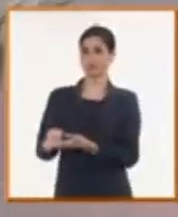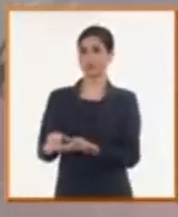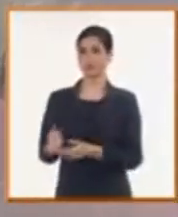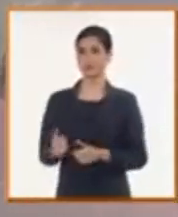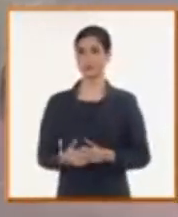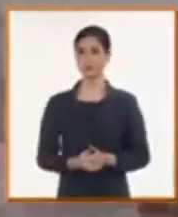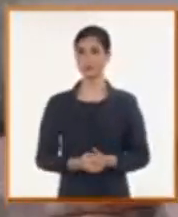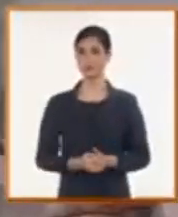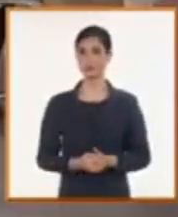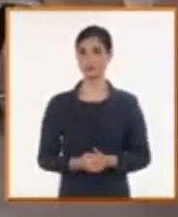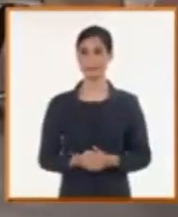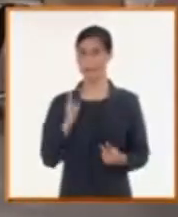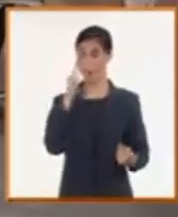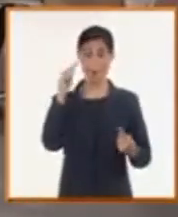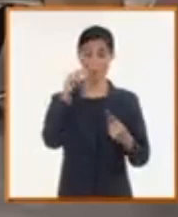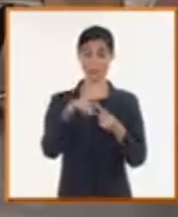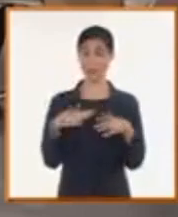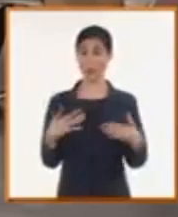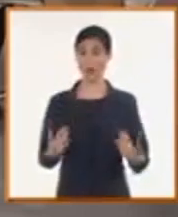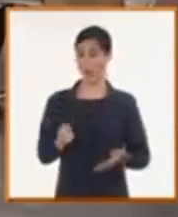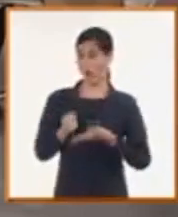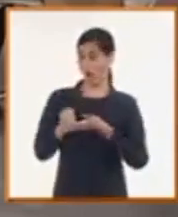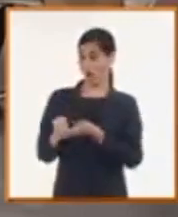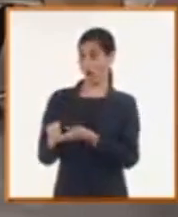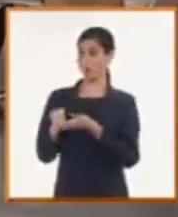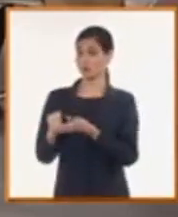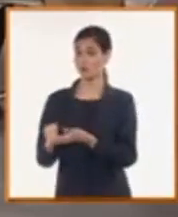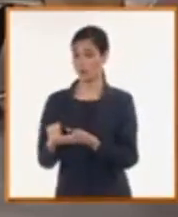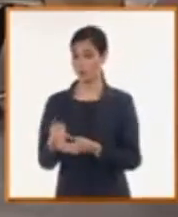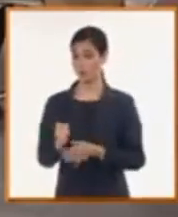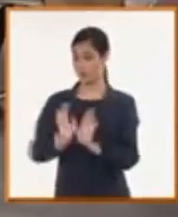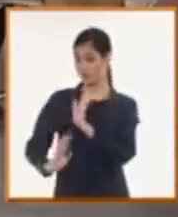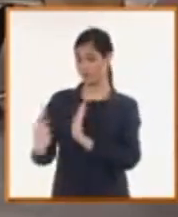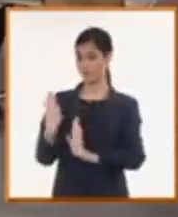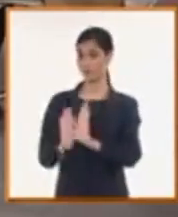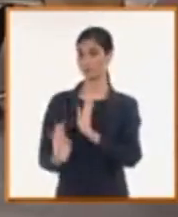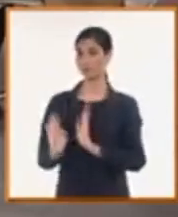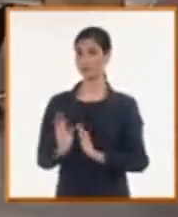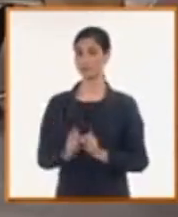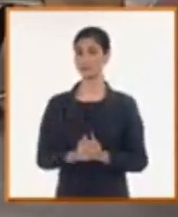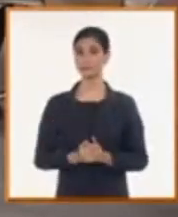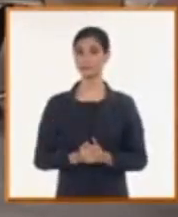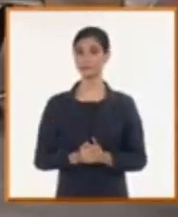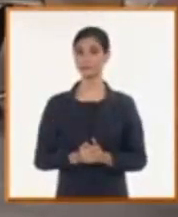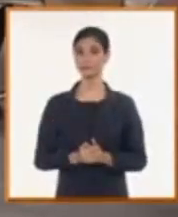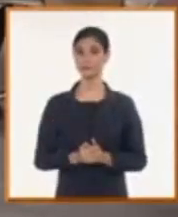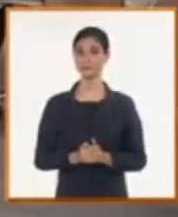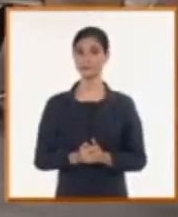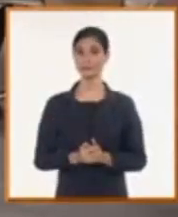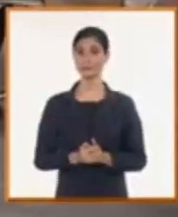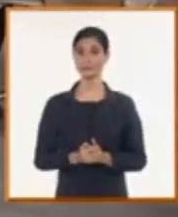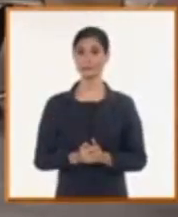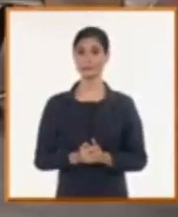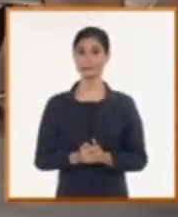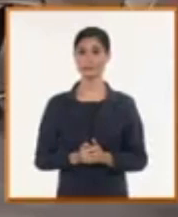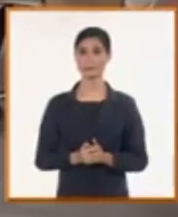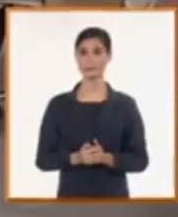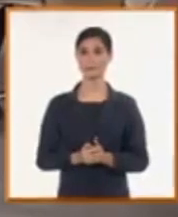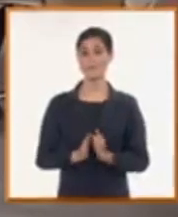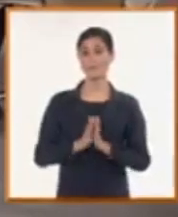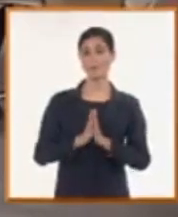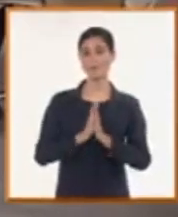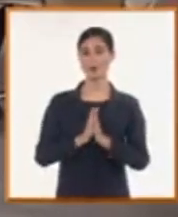ese, garantizar la integridad territorial de Angola. ¿Invadieron? Bueno, vamos allá. No dejen de leer Visiones de Victoria